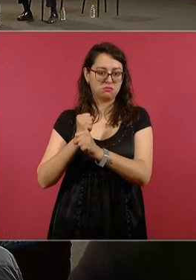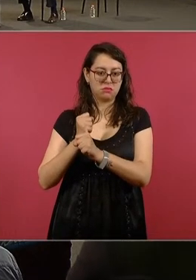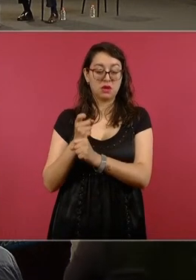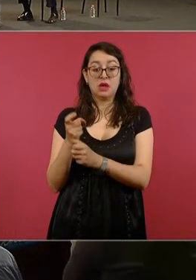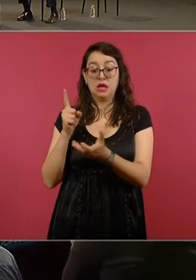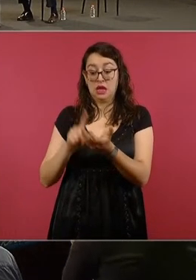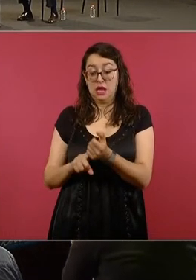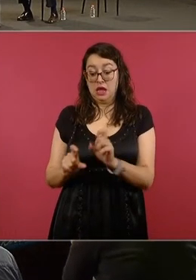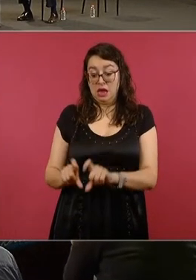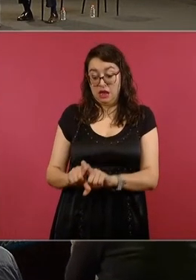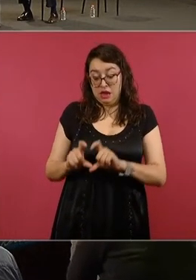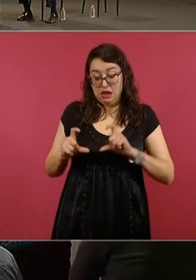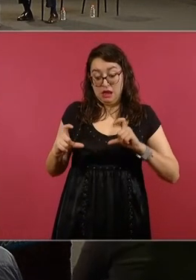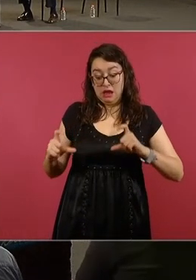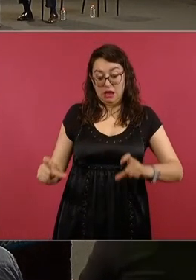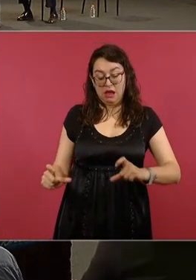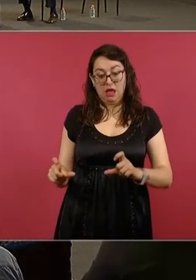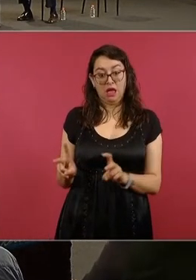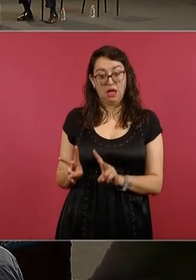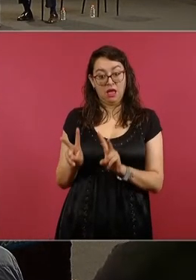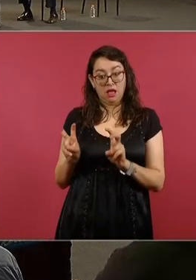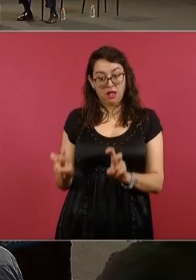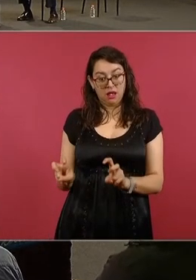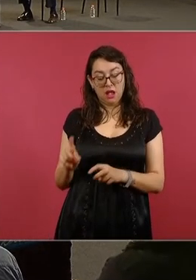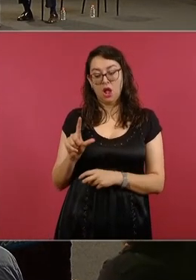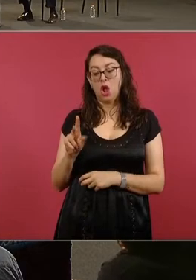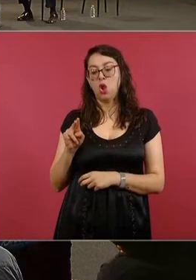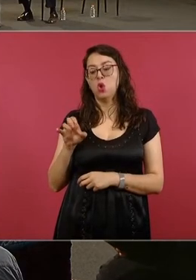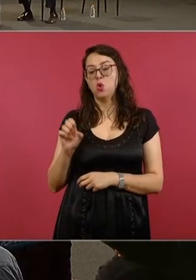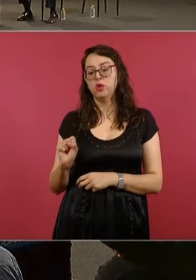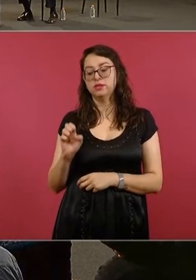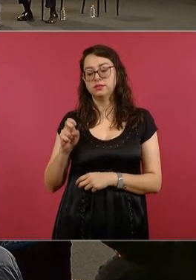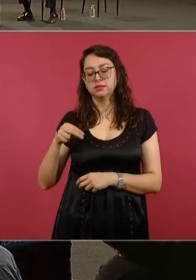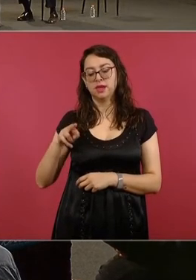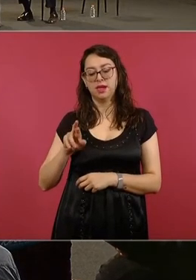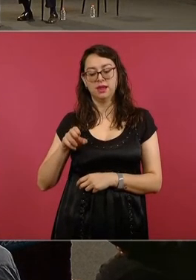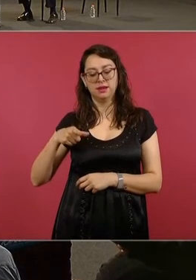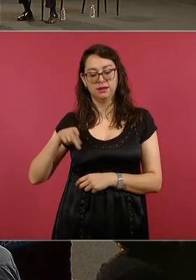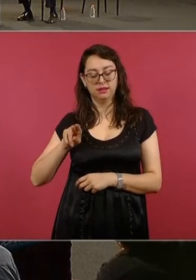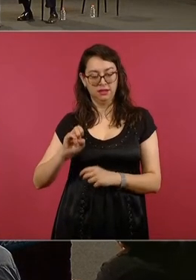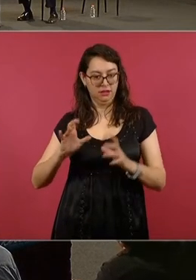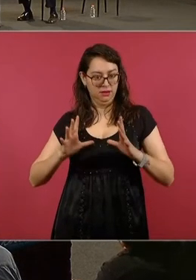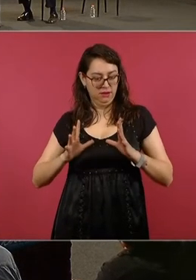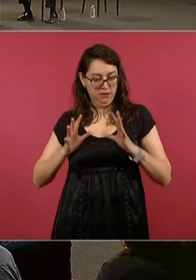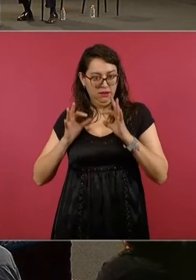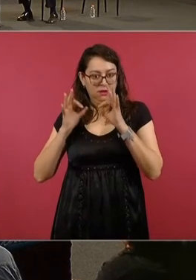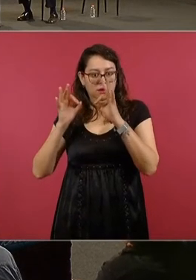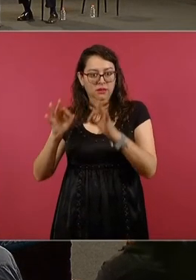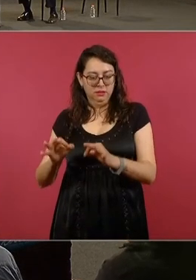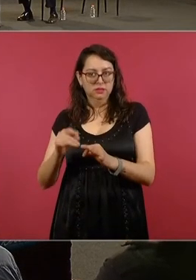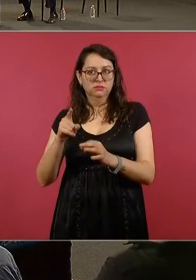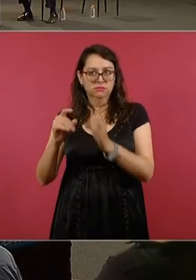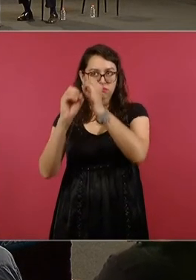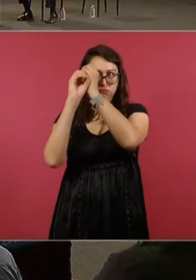placa grabada porque en aquel entonces a Luis Enrique Erro, fundador del observatorio en